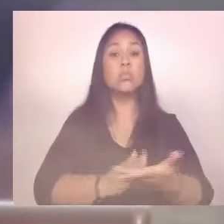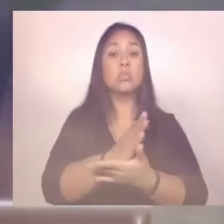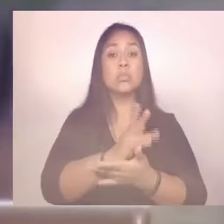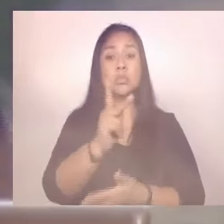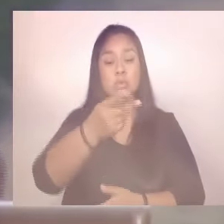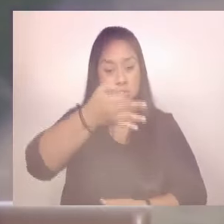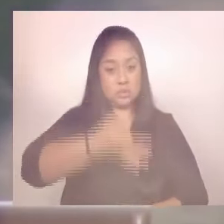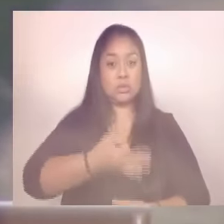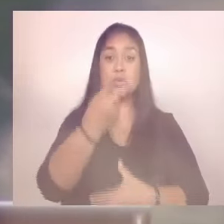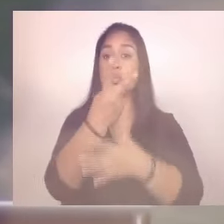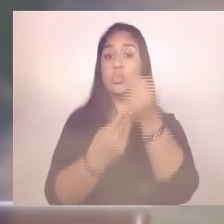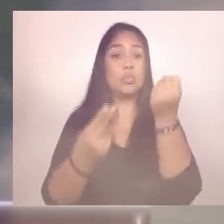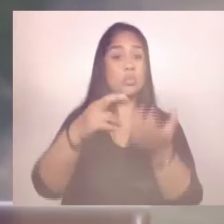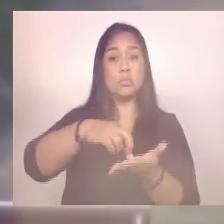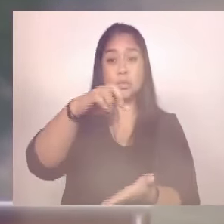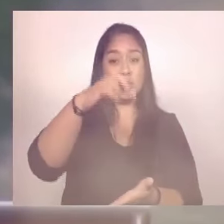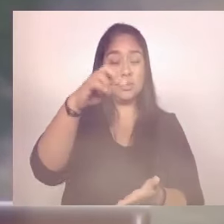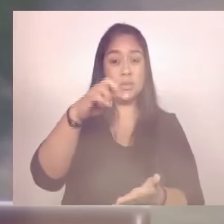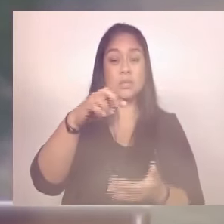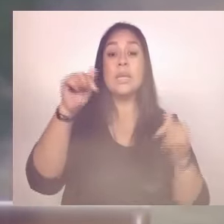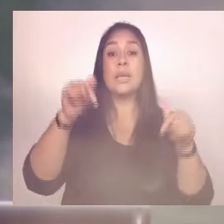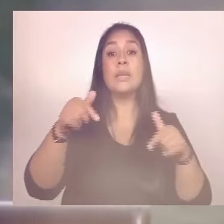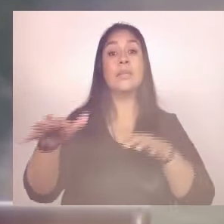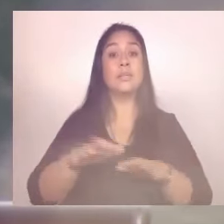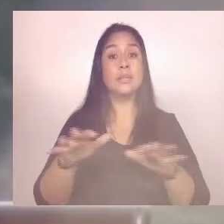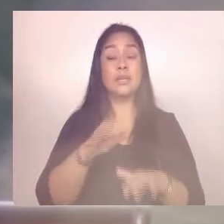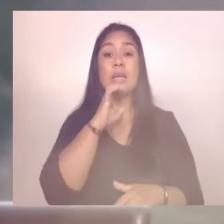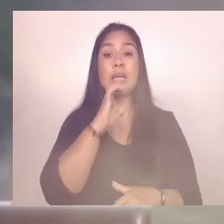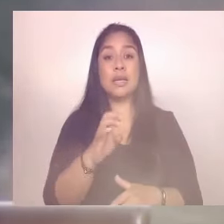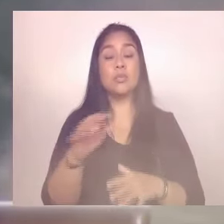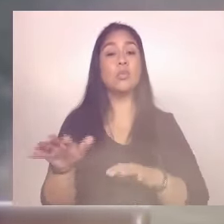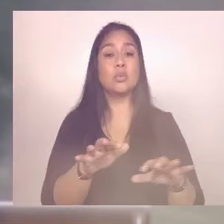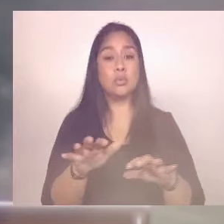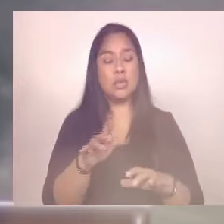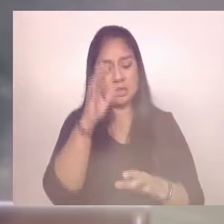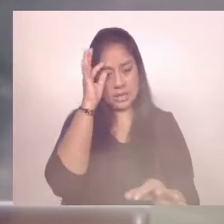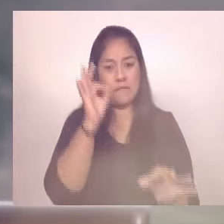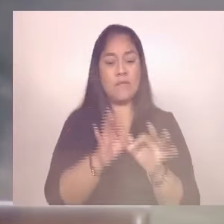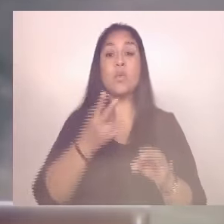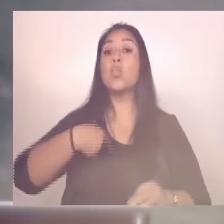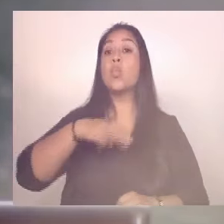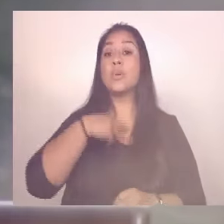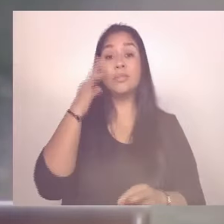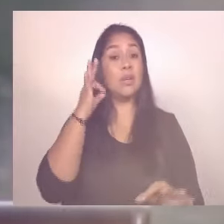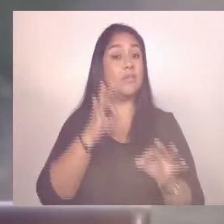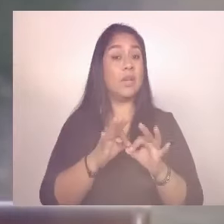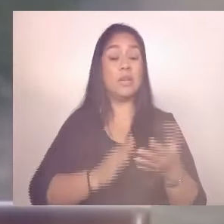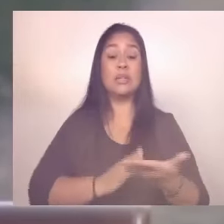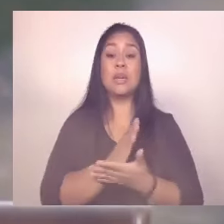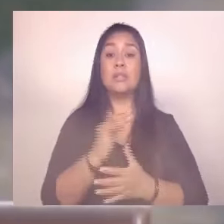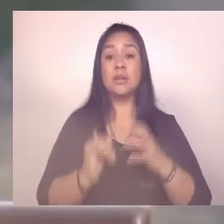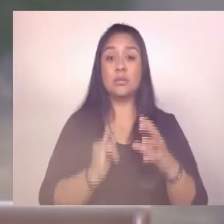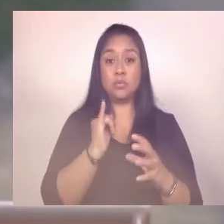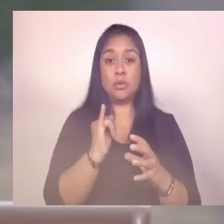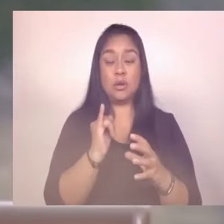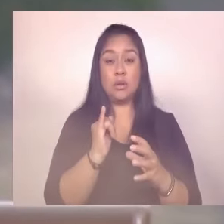derechos y la dignidad de ambos países. Este acto es una muestra de fe, de nuestra fe, en el